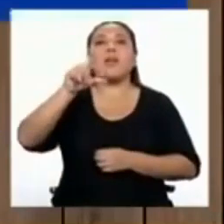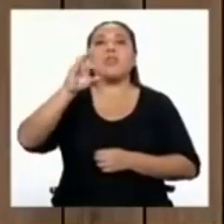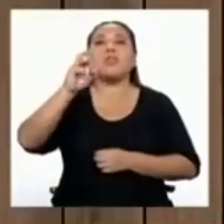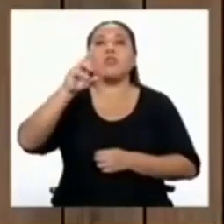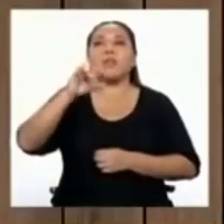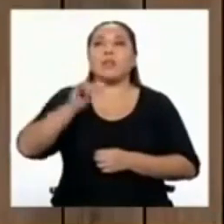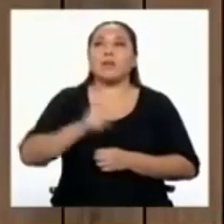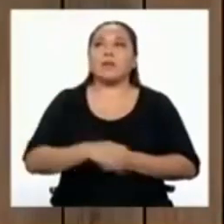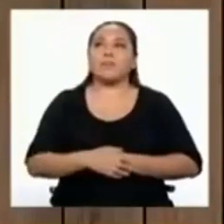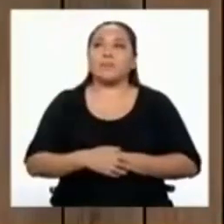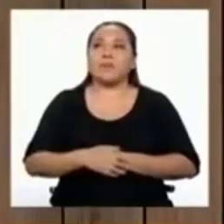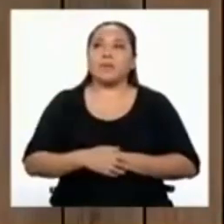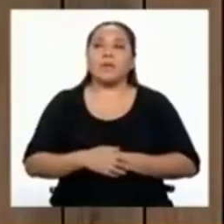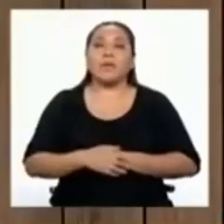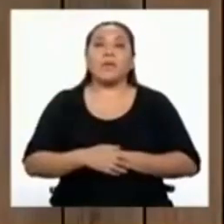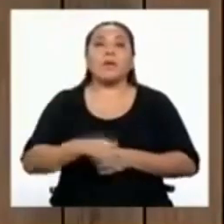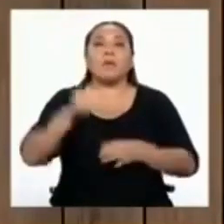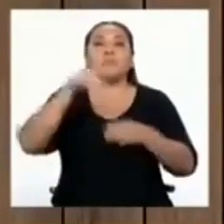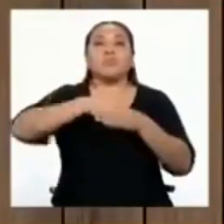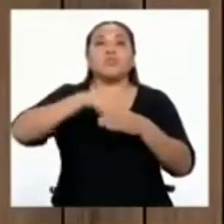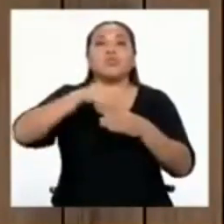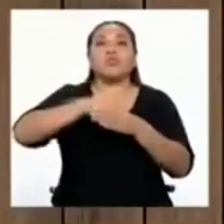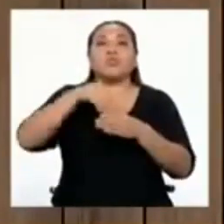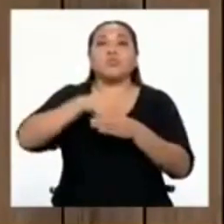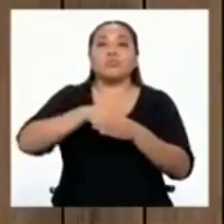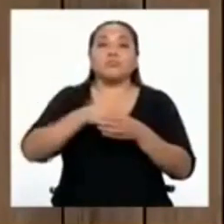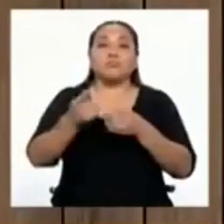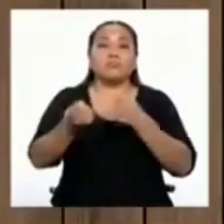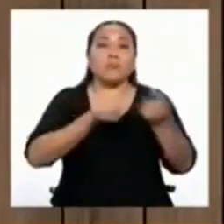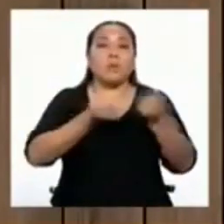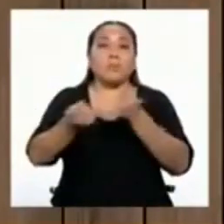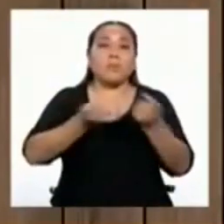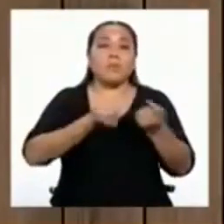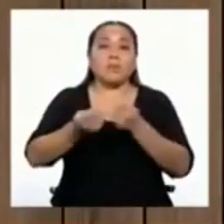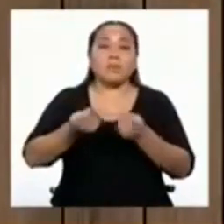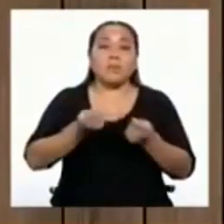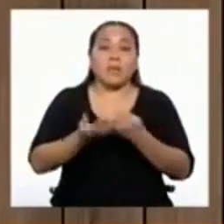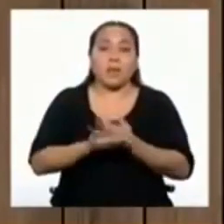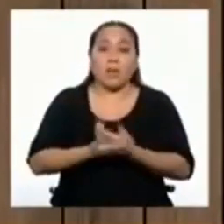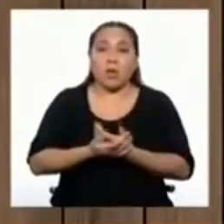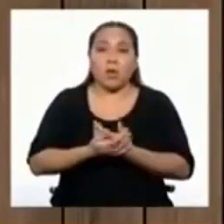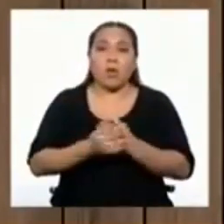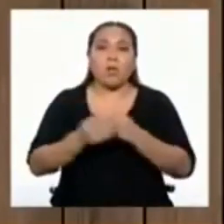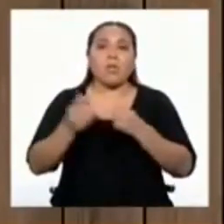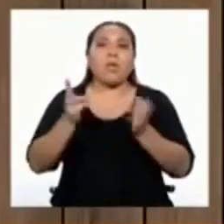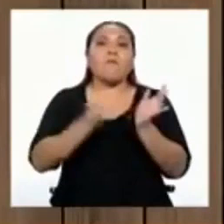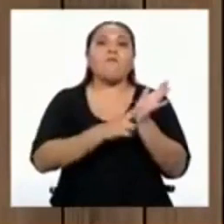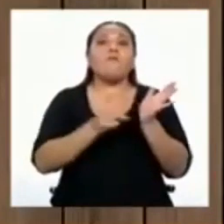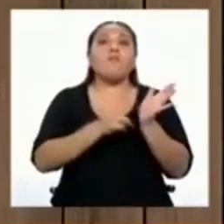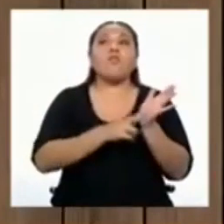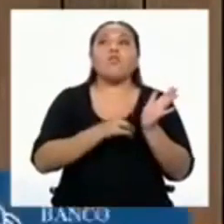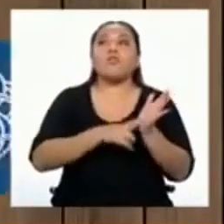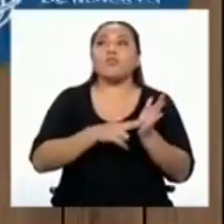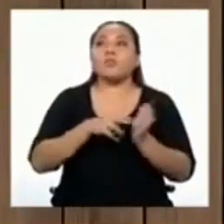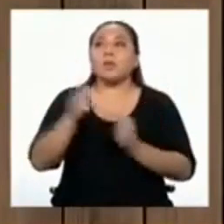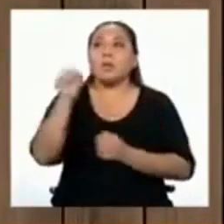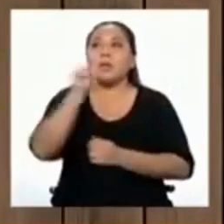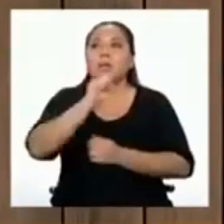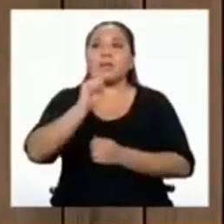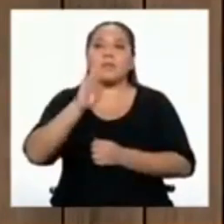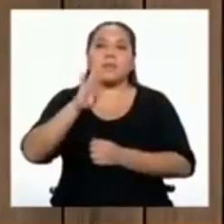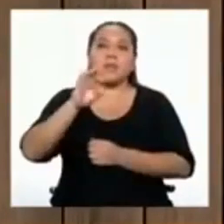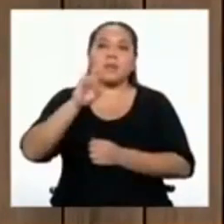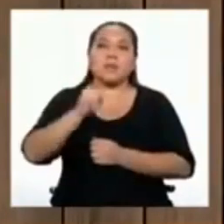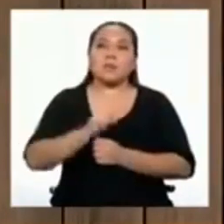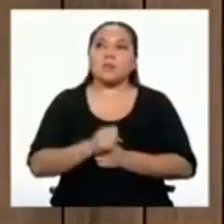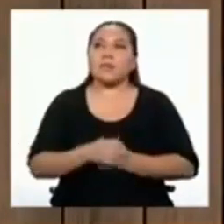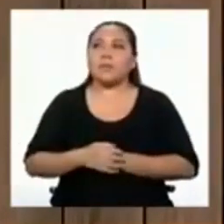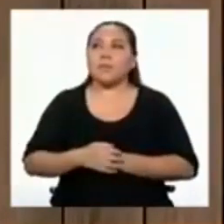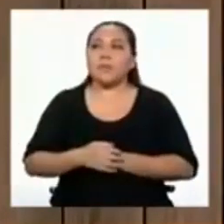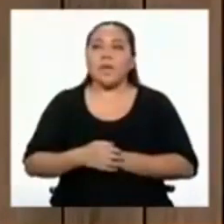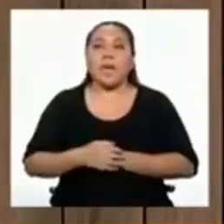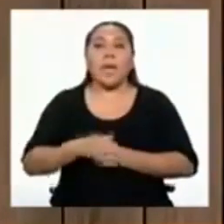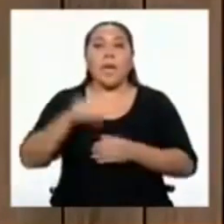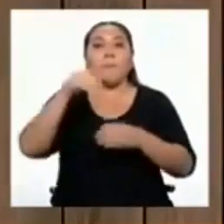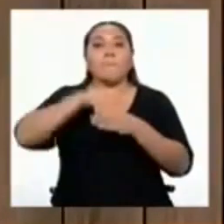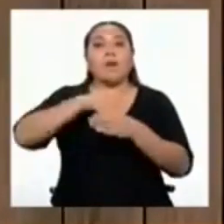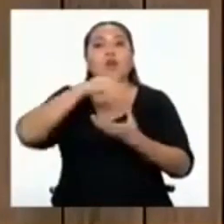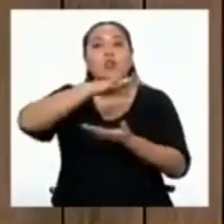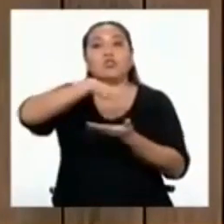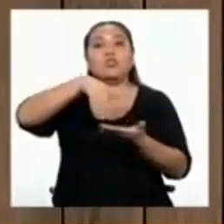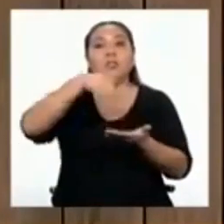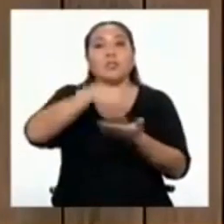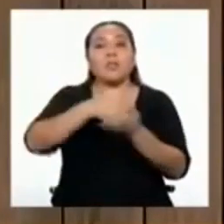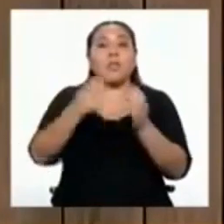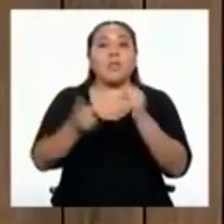la Superintendencia de Bancos Seguros y Administradora de Fondo de Pensiones o SBS y el Banco Central de Reserva de